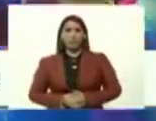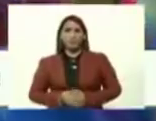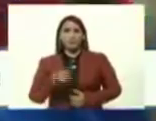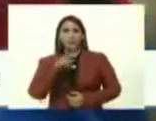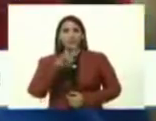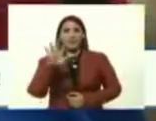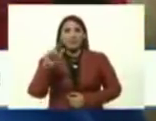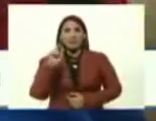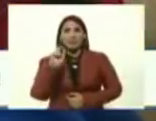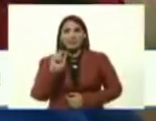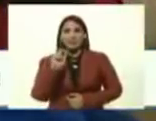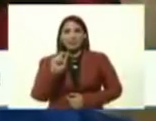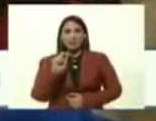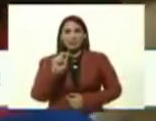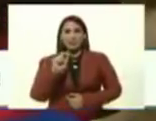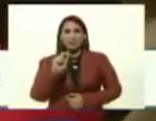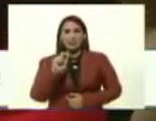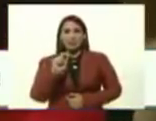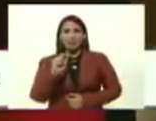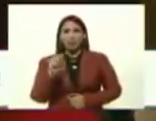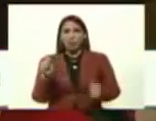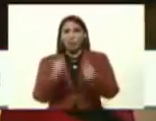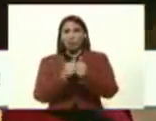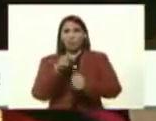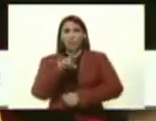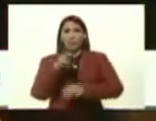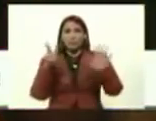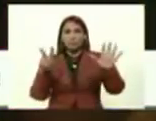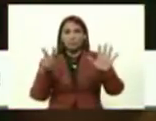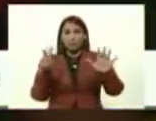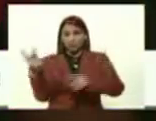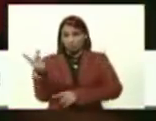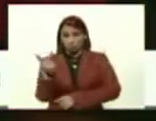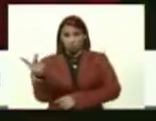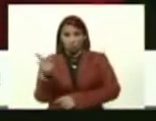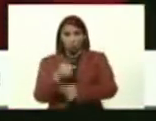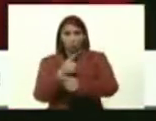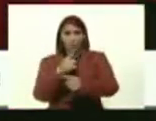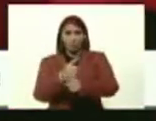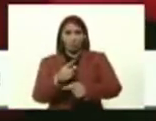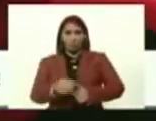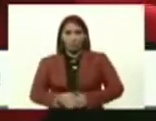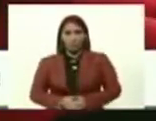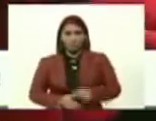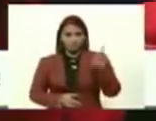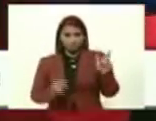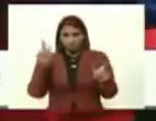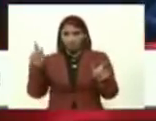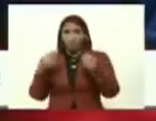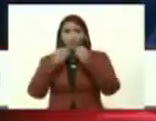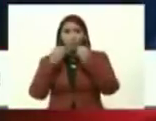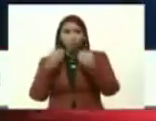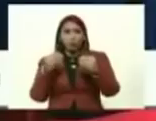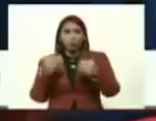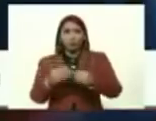25 segundos con 27. Las dos corriendo en competencia, son morochas, son